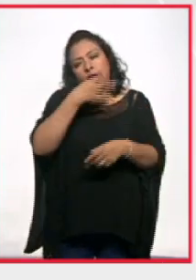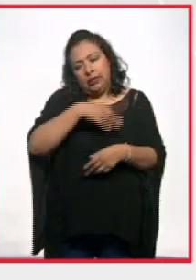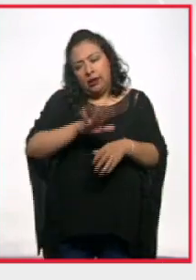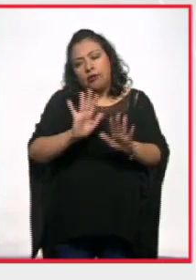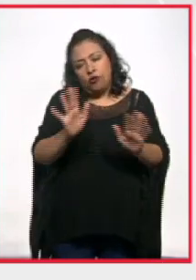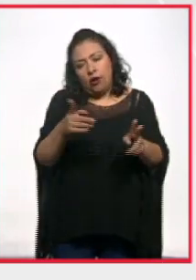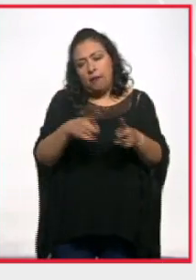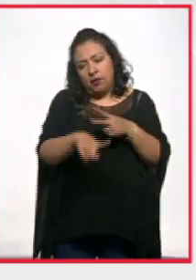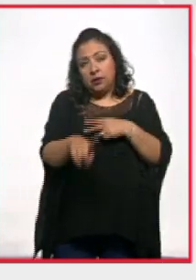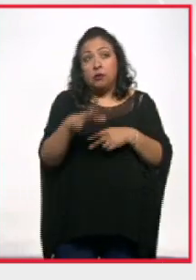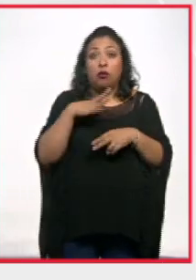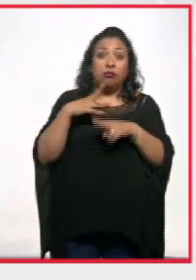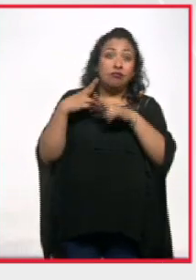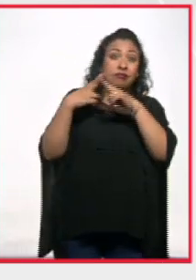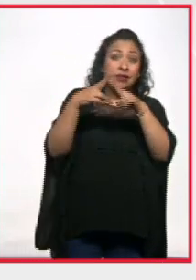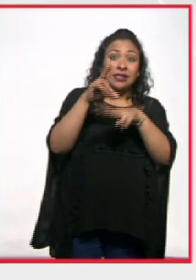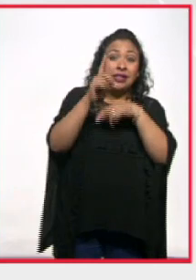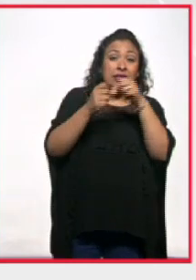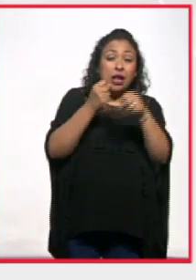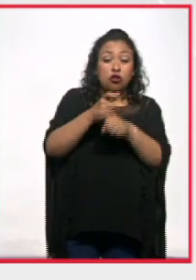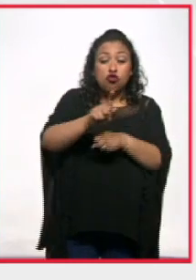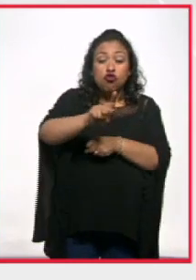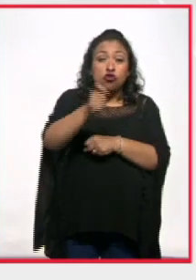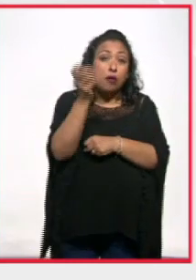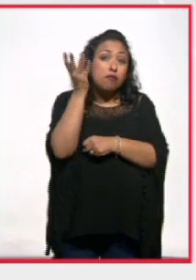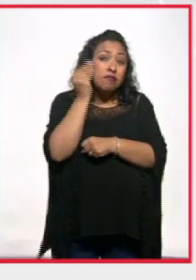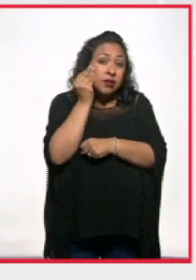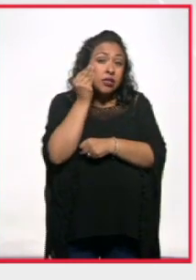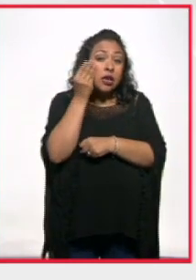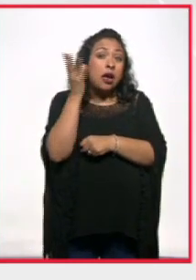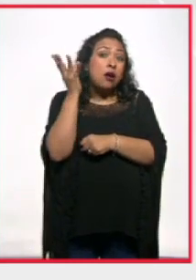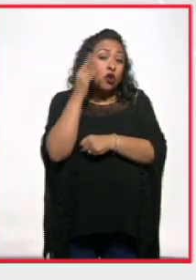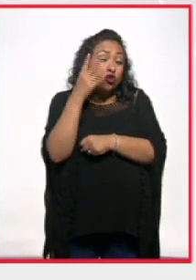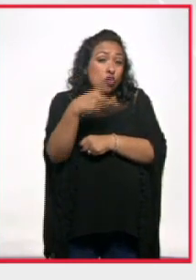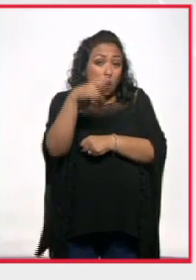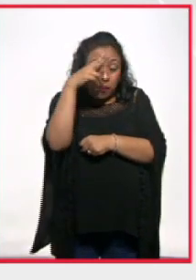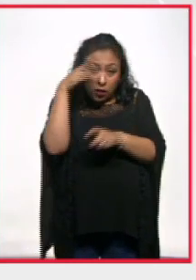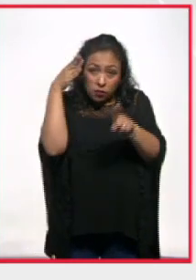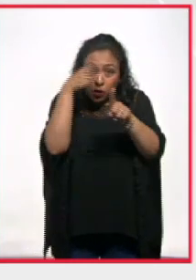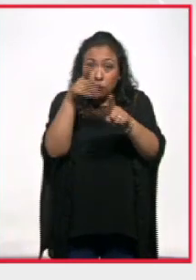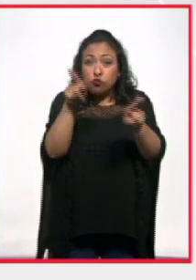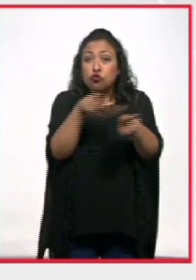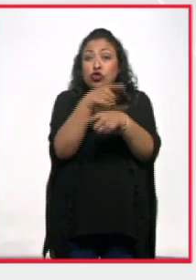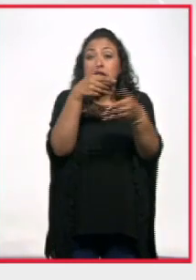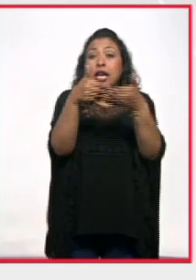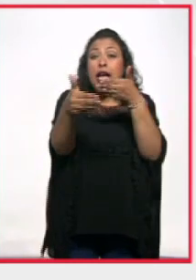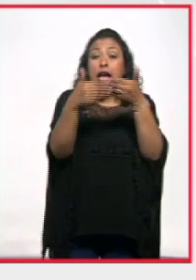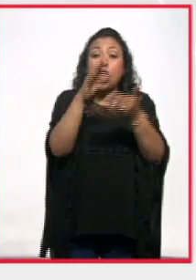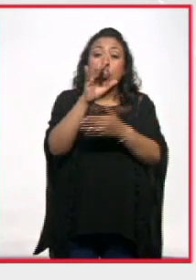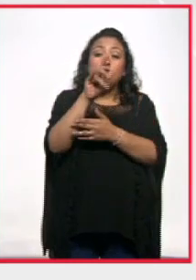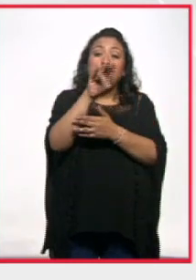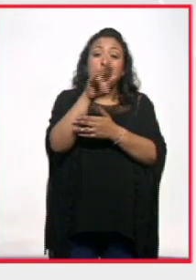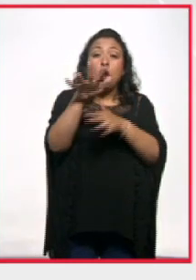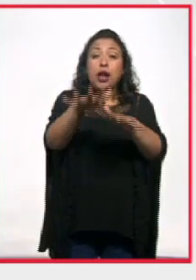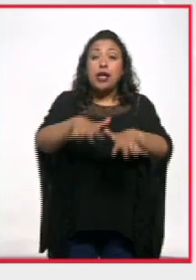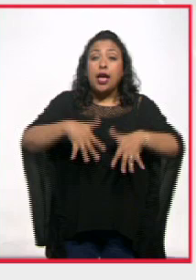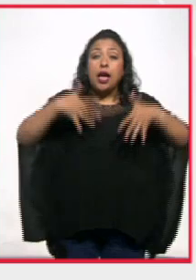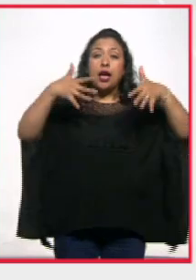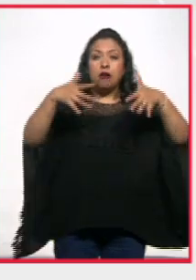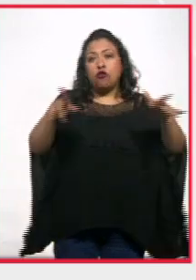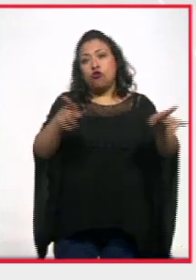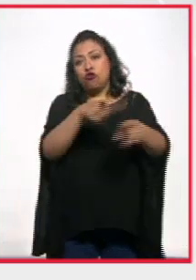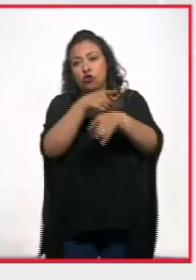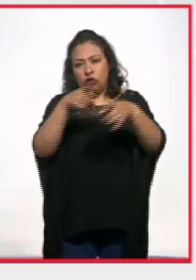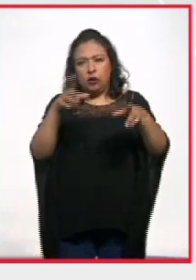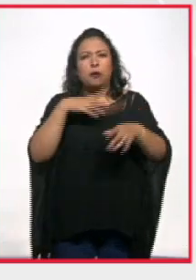Bien. Entonces, 30 años de un programa. Imagínense, en la radio mexicana, un programa dedicado a la música contemporánea de concierto.